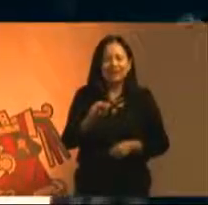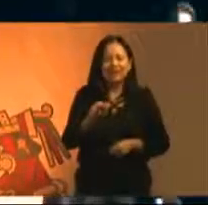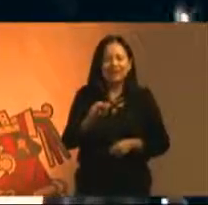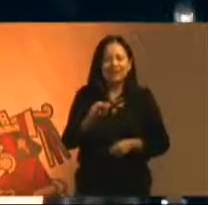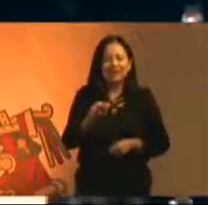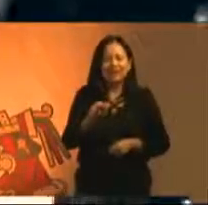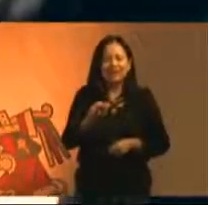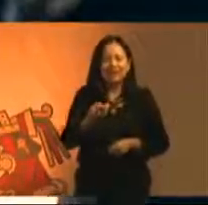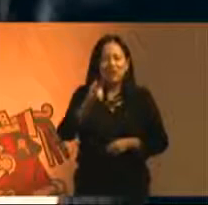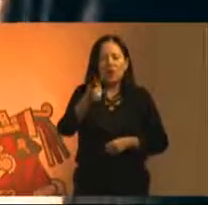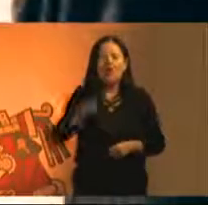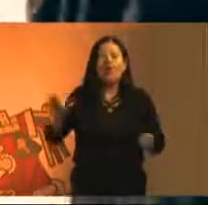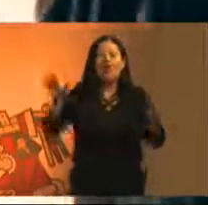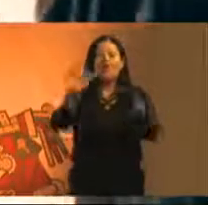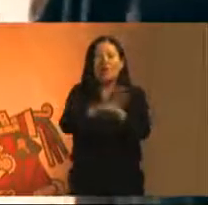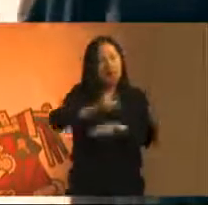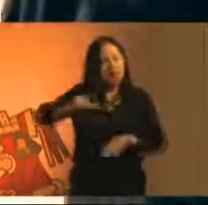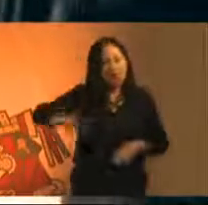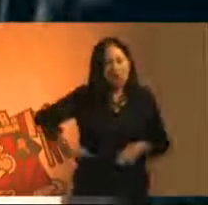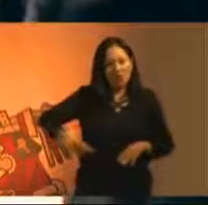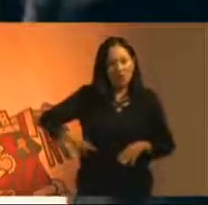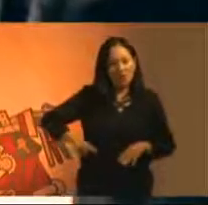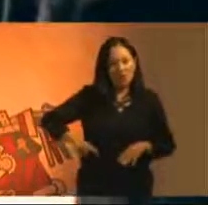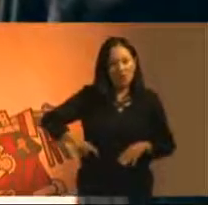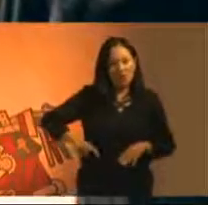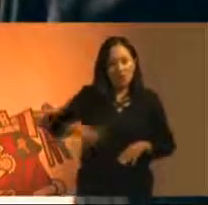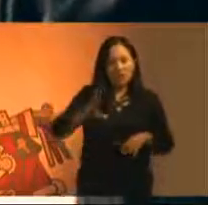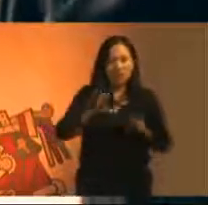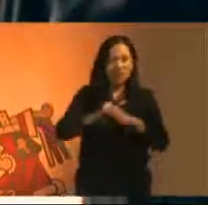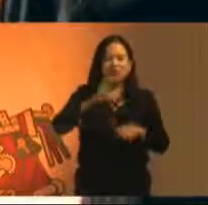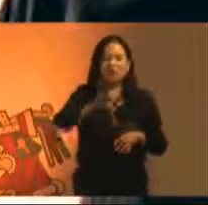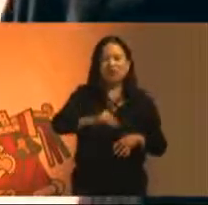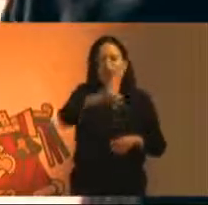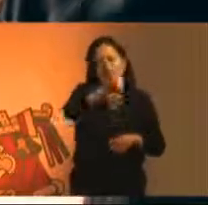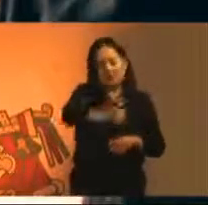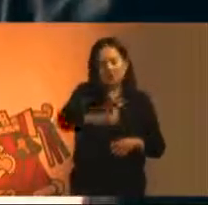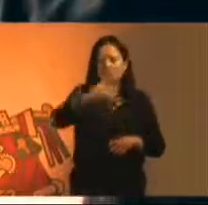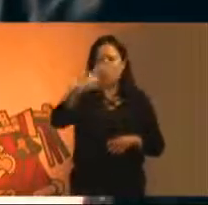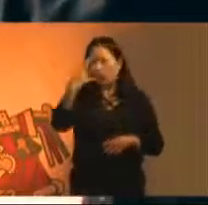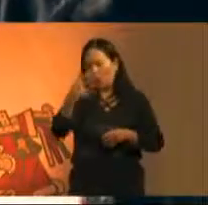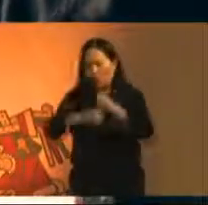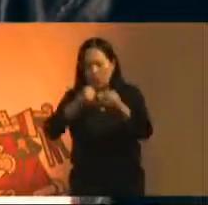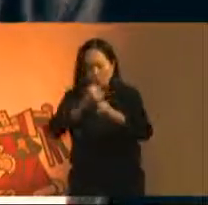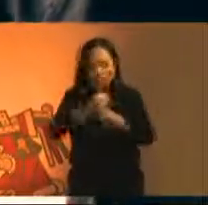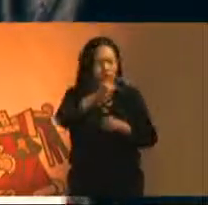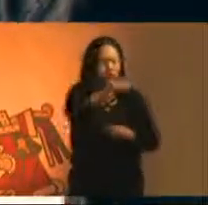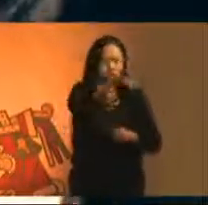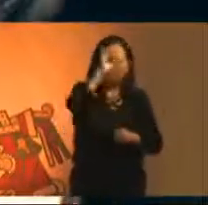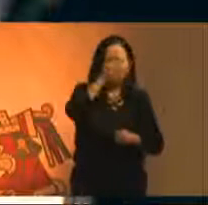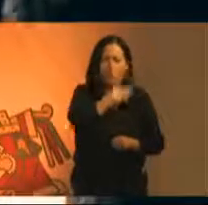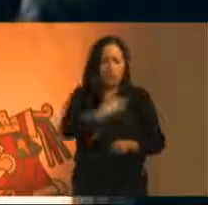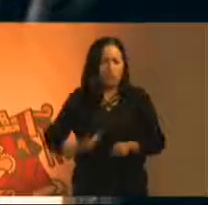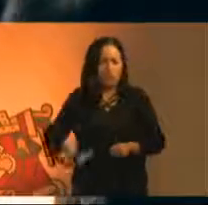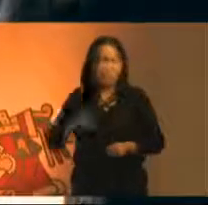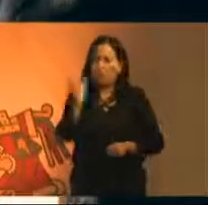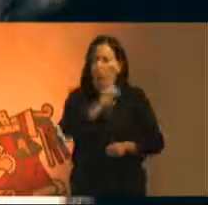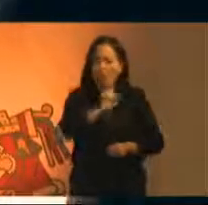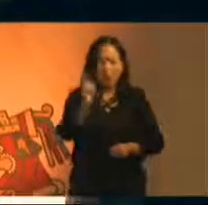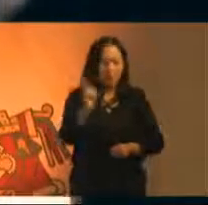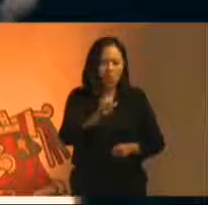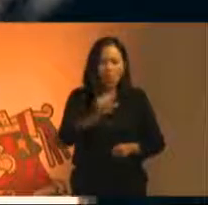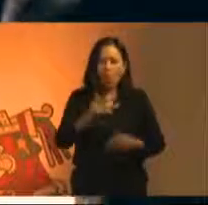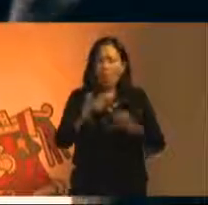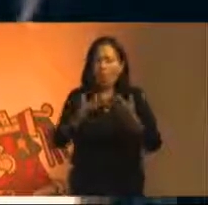de democracia ya no se iba a tratar de elegir cada seis años cada cuatro años al presidente sino que el movimiento obrero